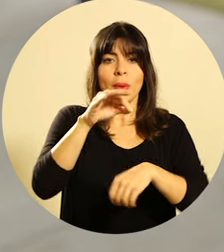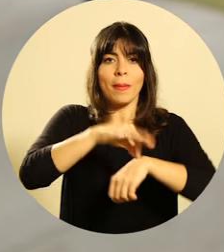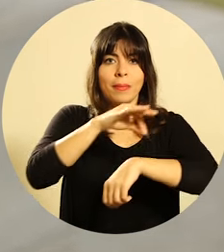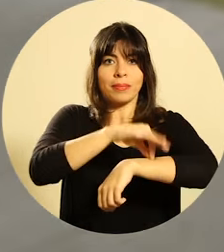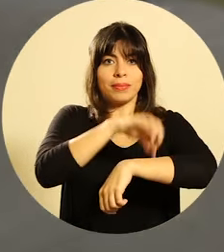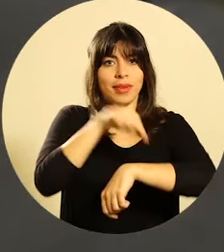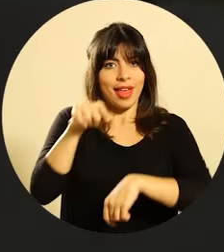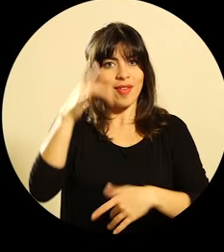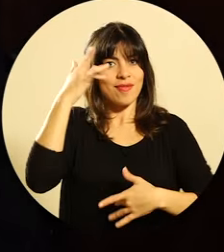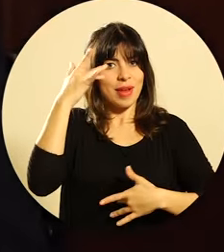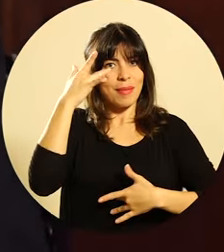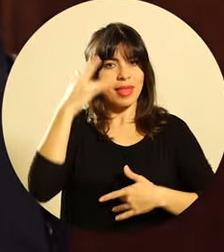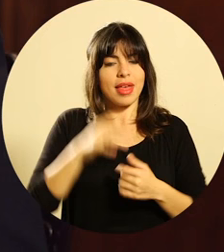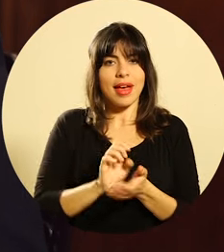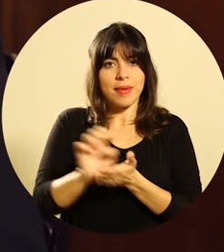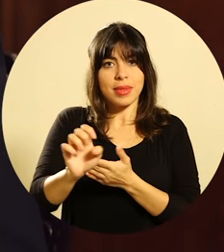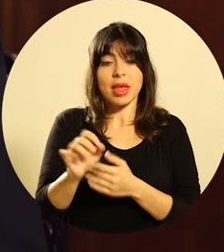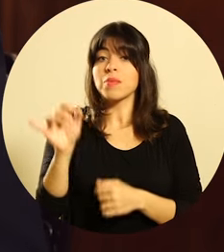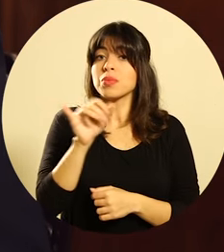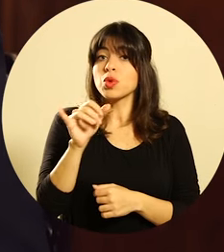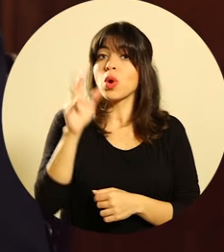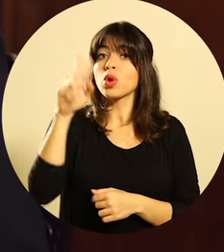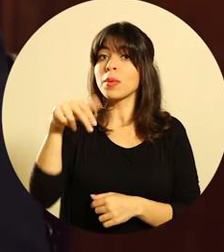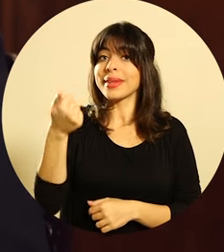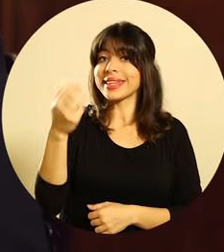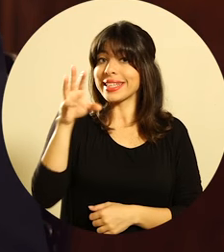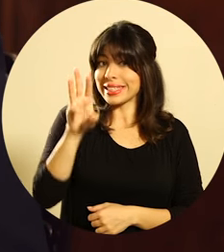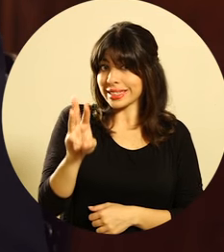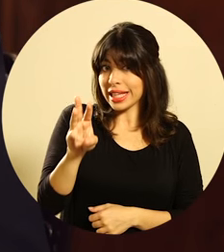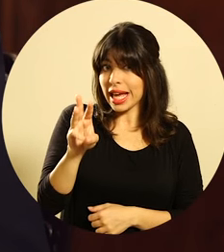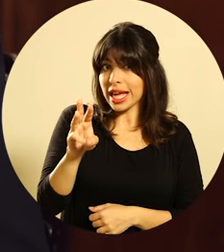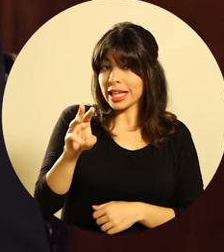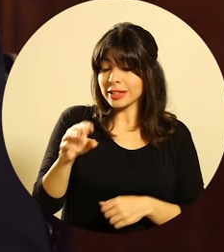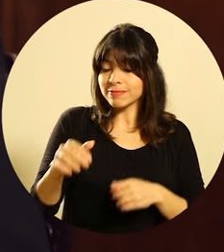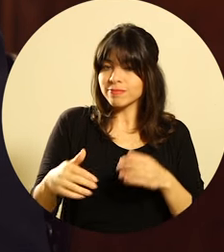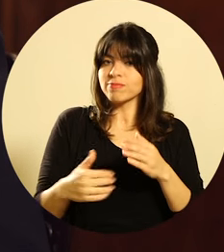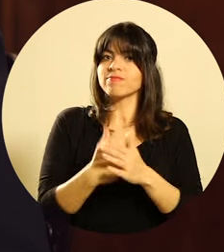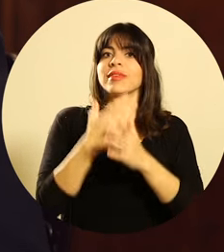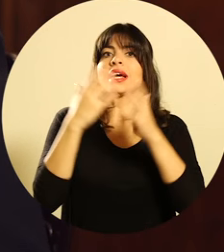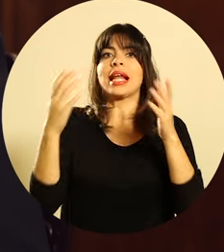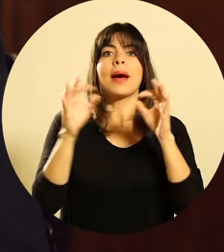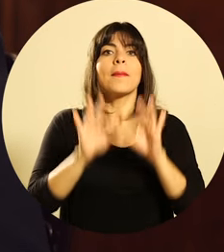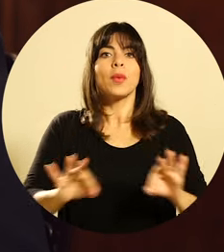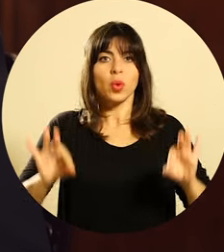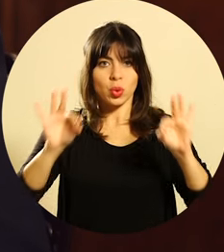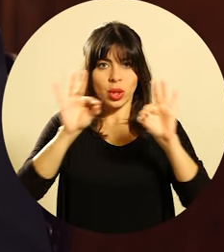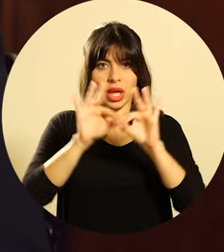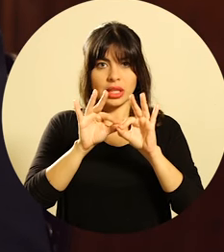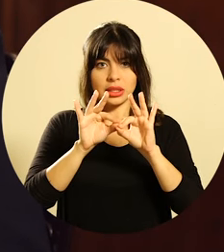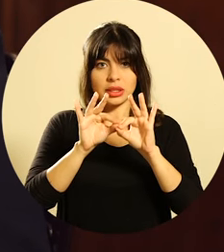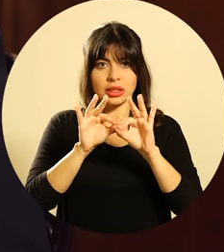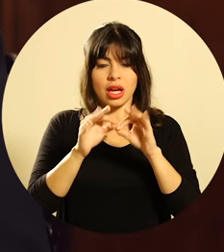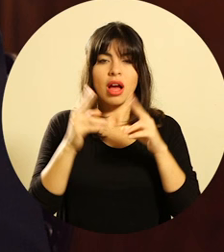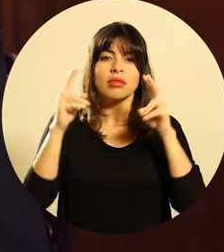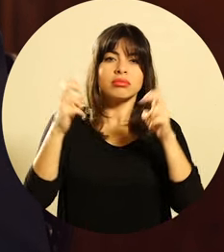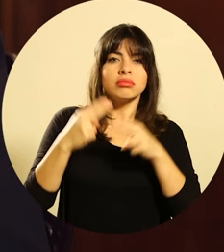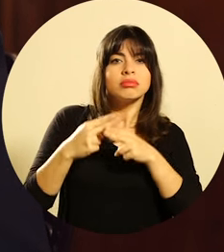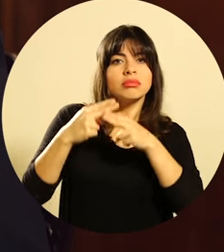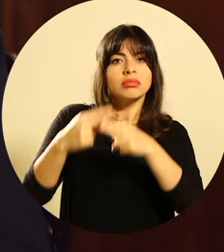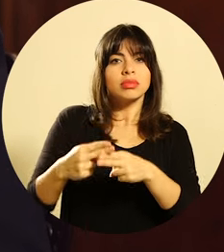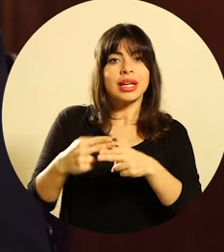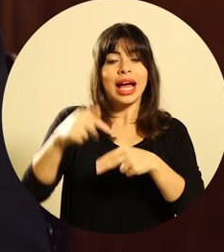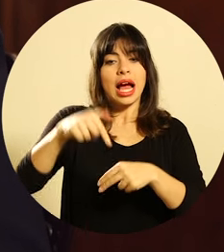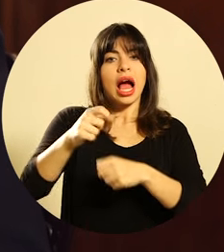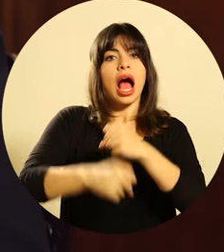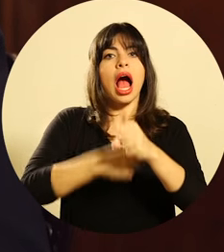estas enfermedades. Igualmente, en el 2016 adquiere una gran importancia lo que se ha